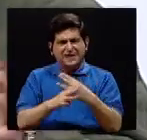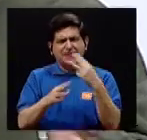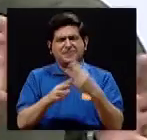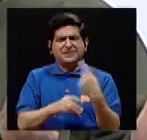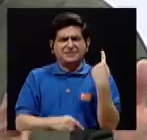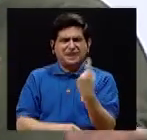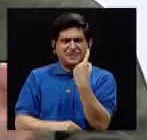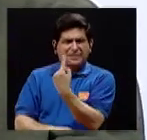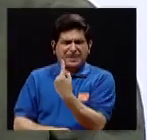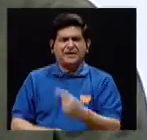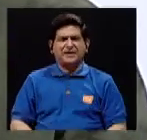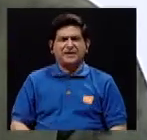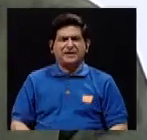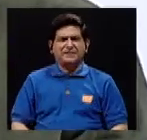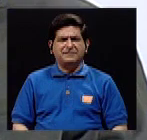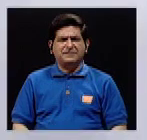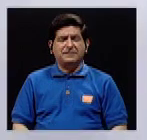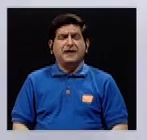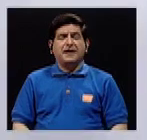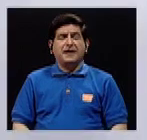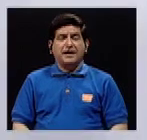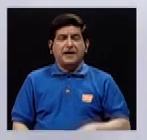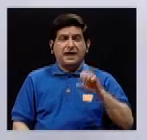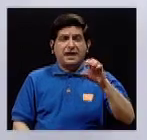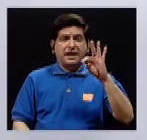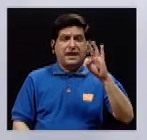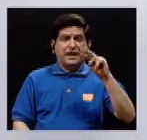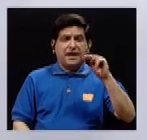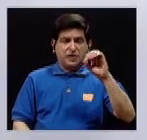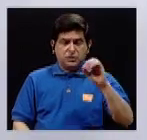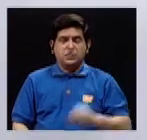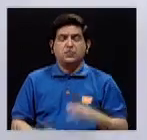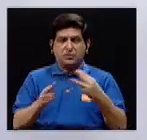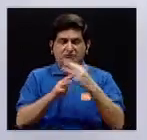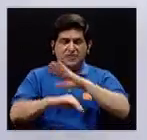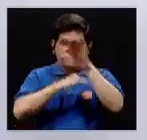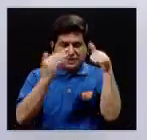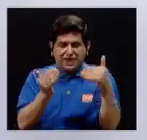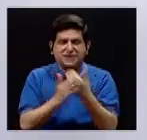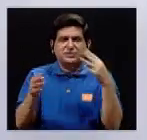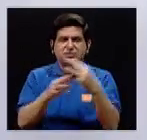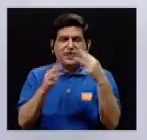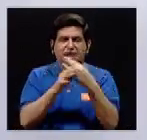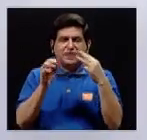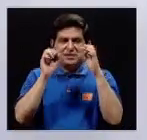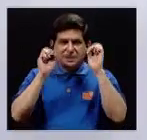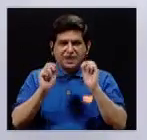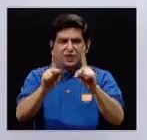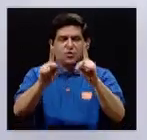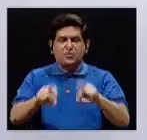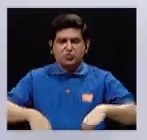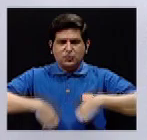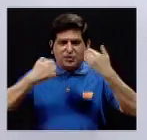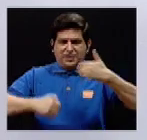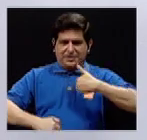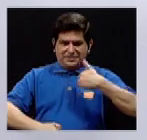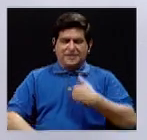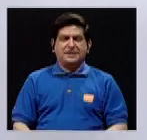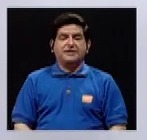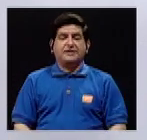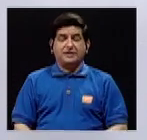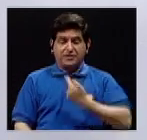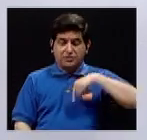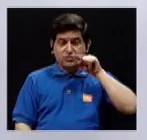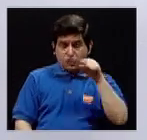matemática para cada cosa las etnomatemáticas son todas las matemáticas posibles entonces lo que hacemos es eso